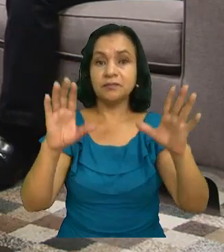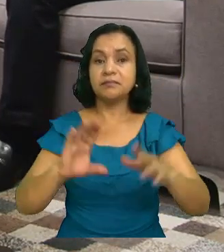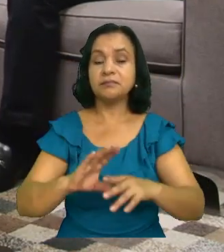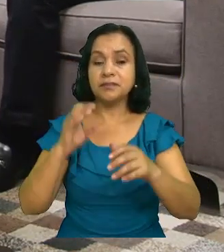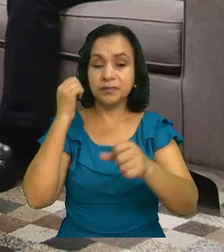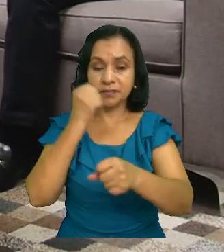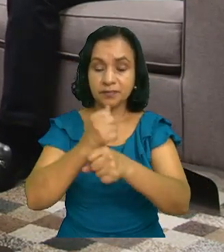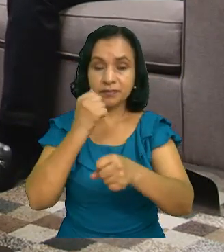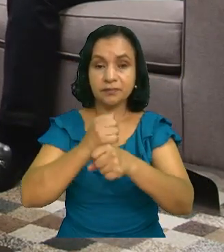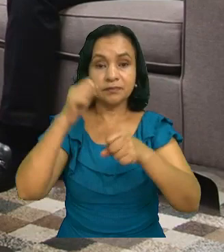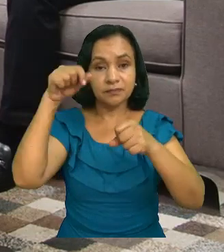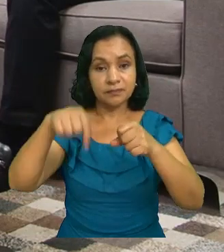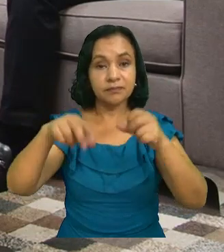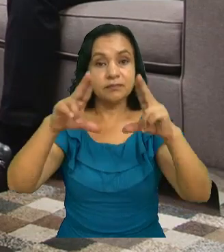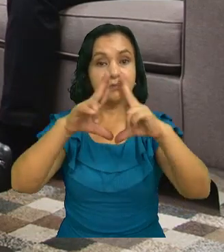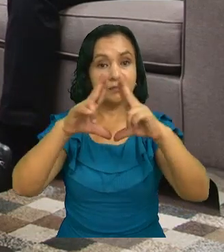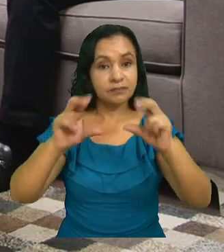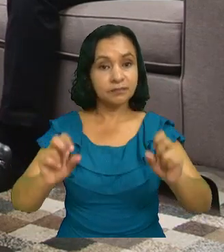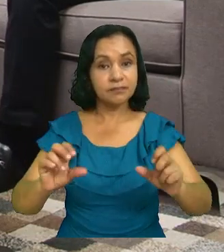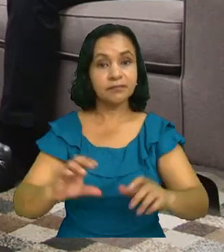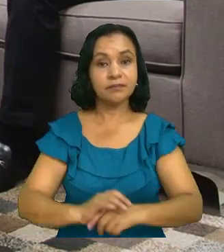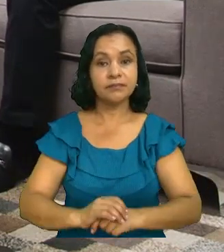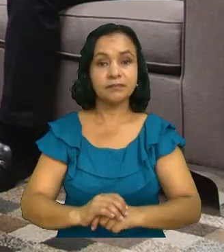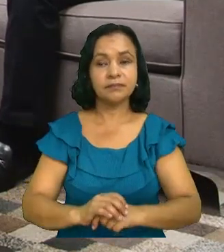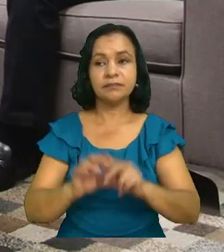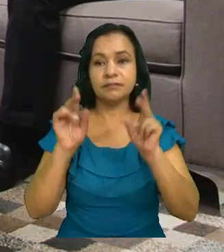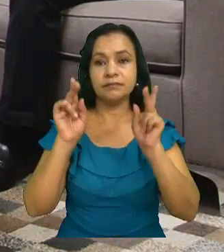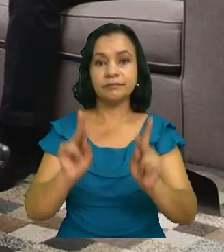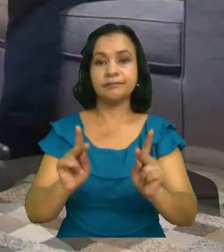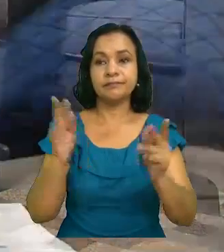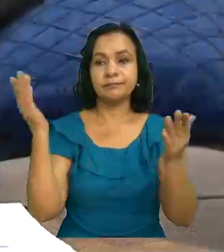trabajamos nosotros. Entonces los académicos